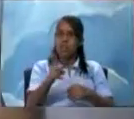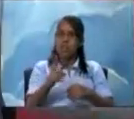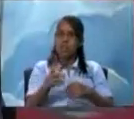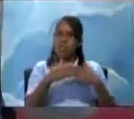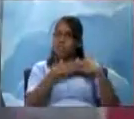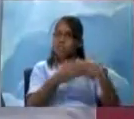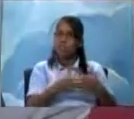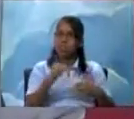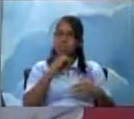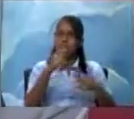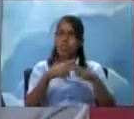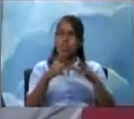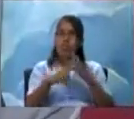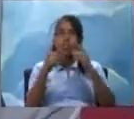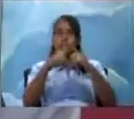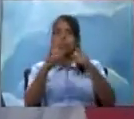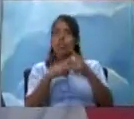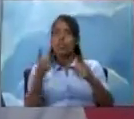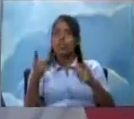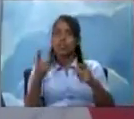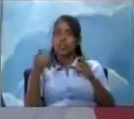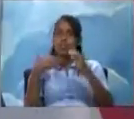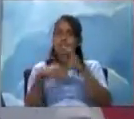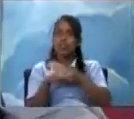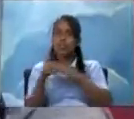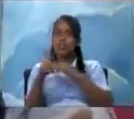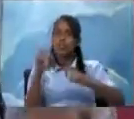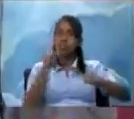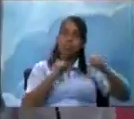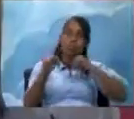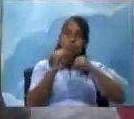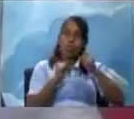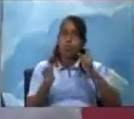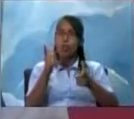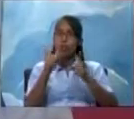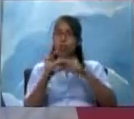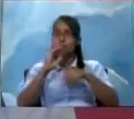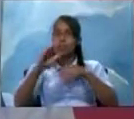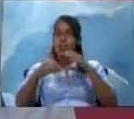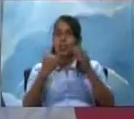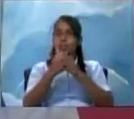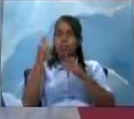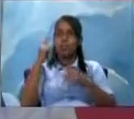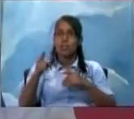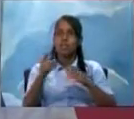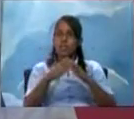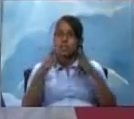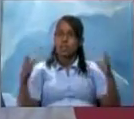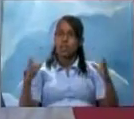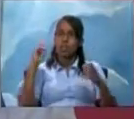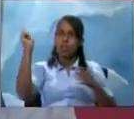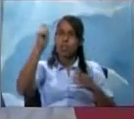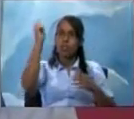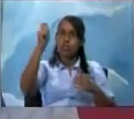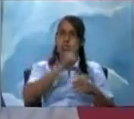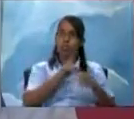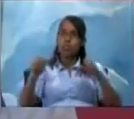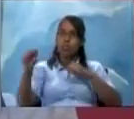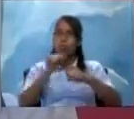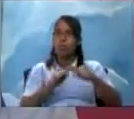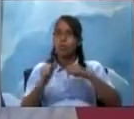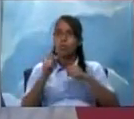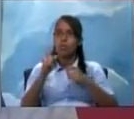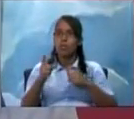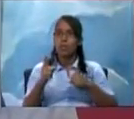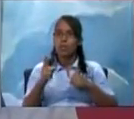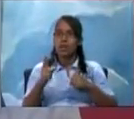el reverendo, esto, aquello y lo otro. Y se va uno movido a veces hasta para ese tipo de conciertos,